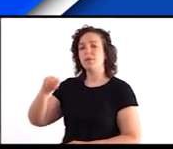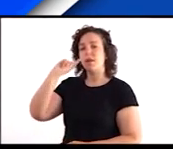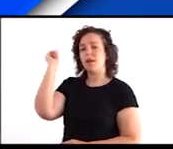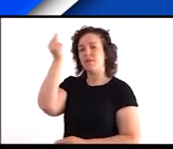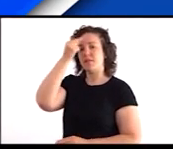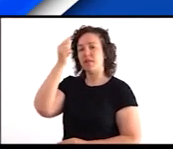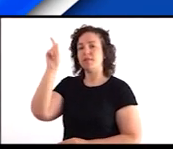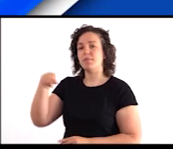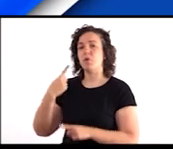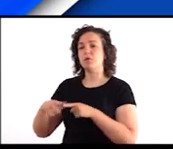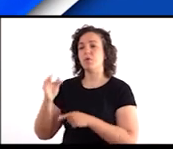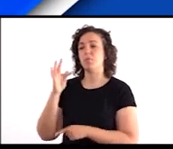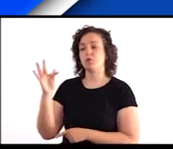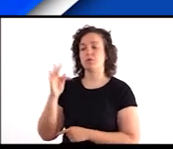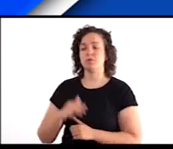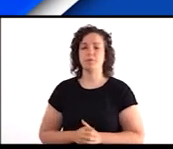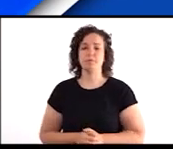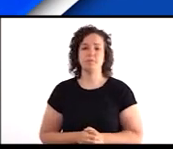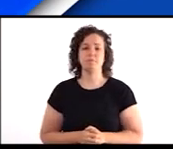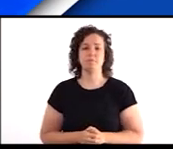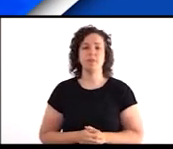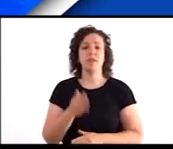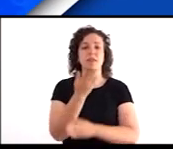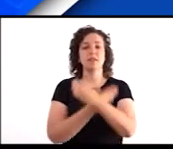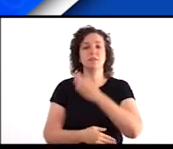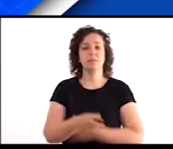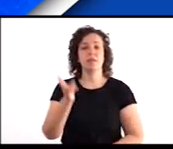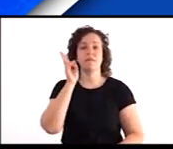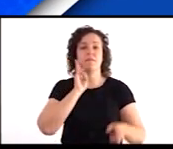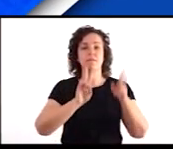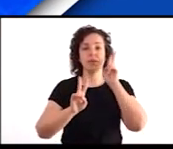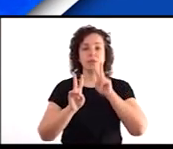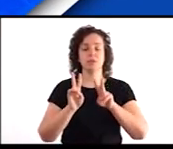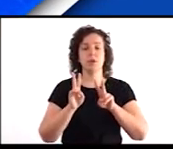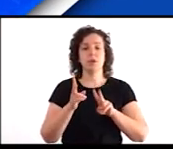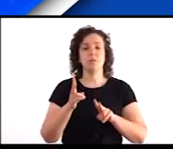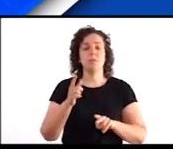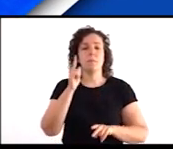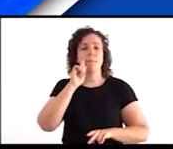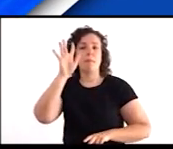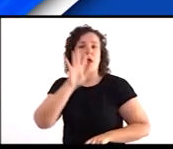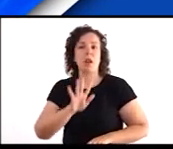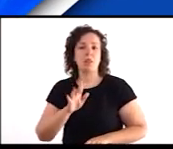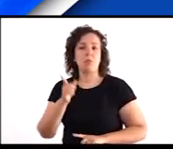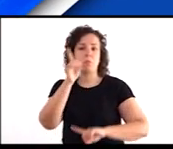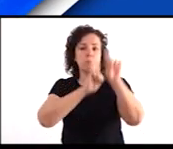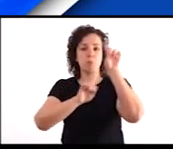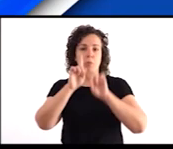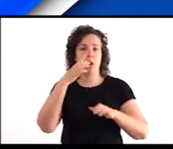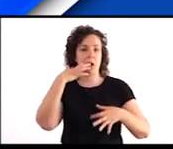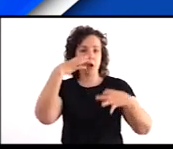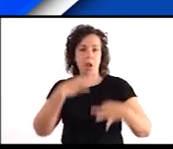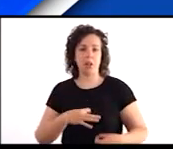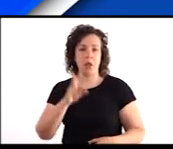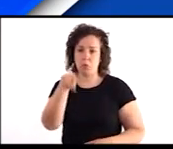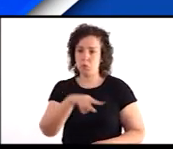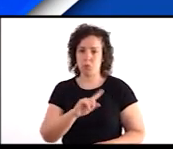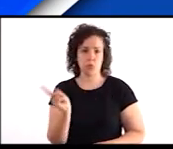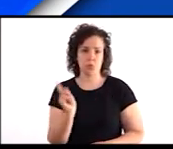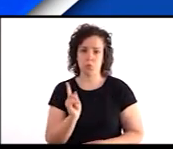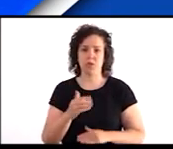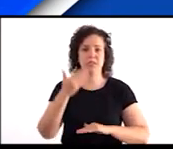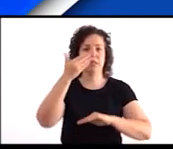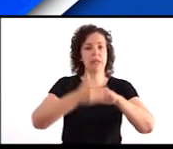inclusiva que tienen las personas con discapacidad, el derecho al trabajo, derecho al transporte y, por supuesto, en